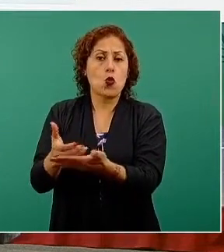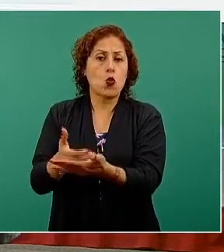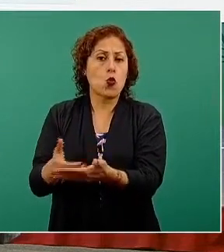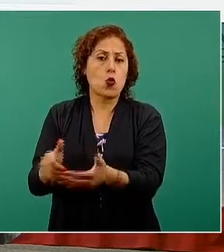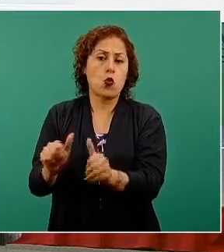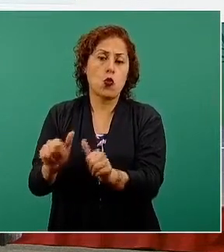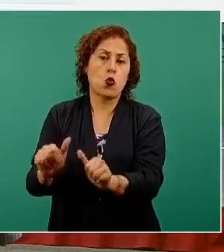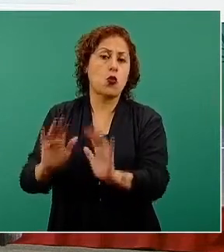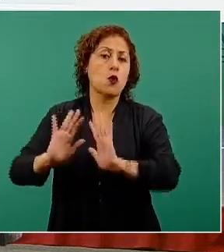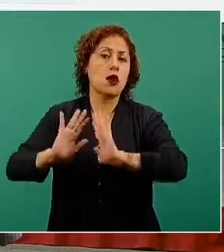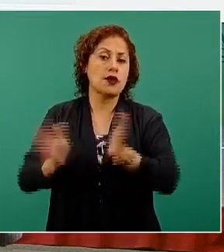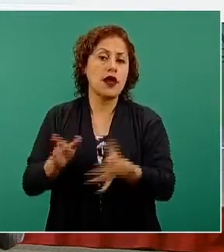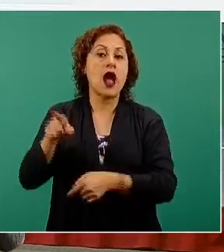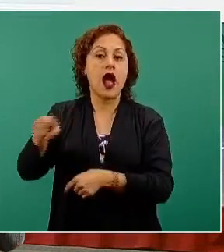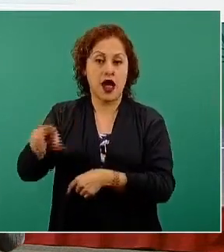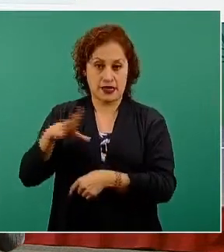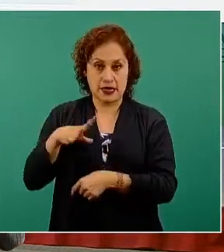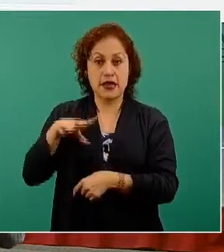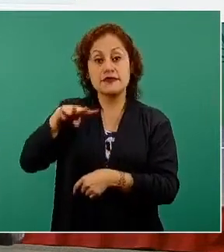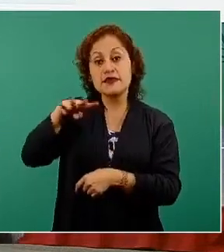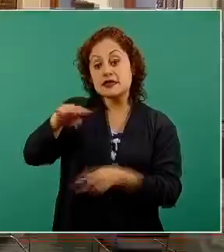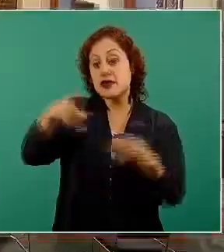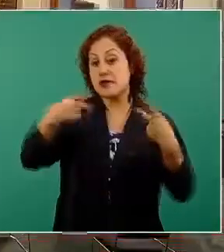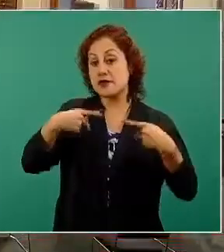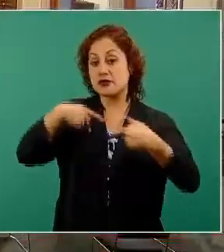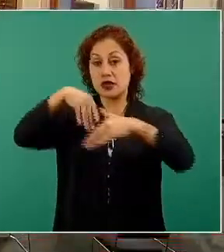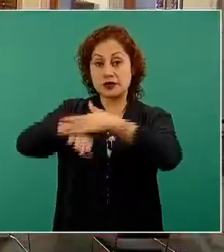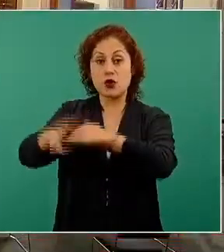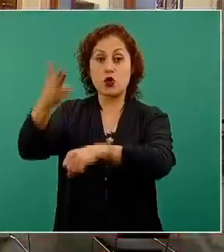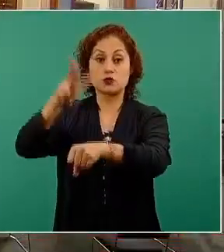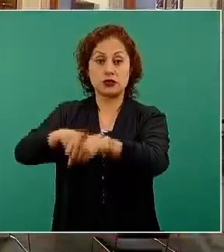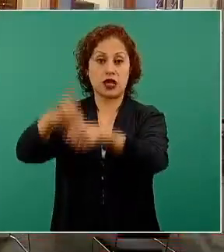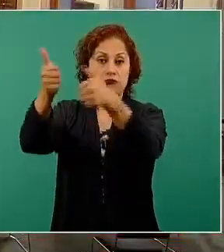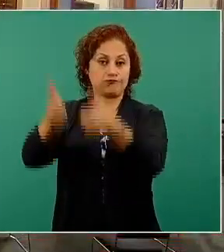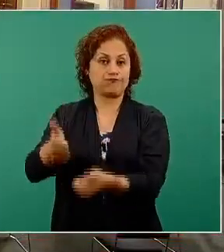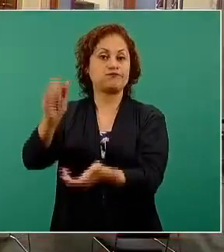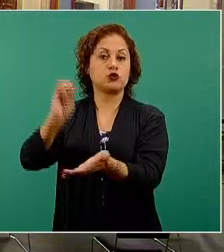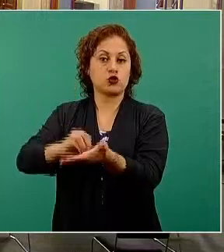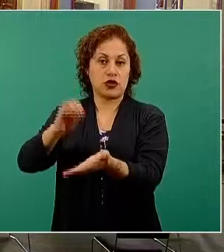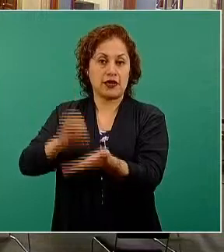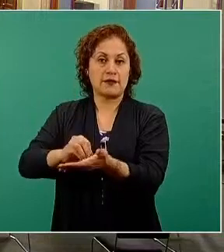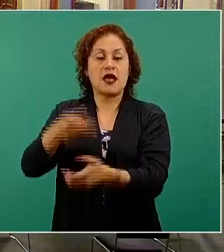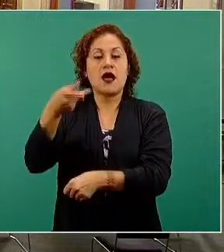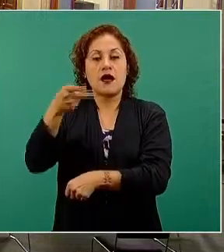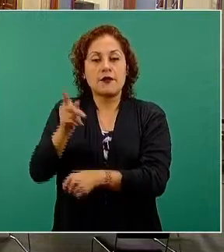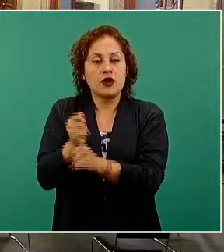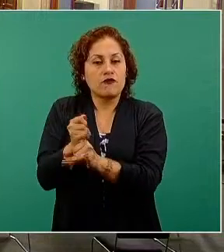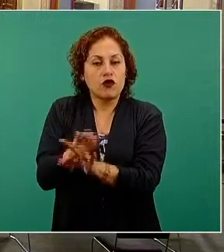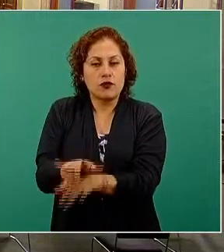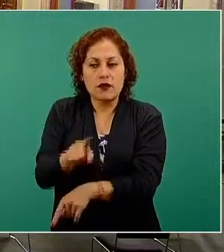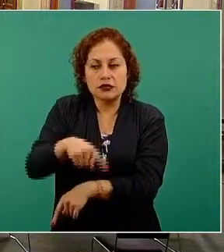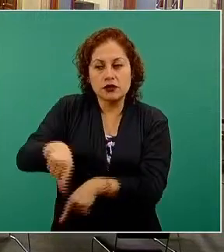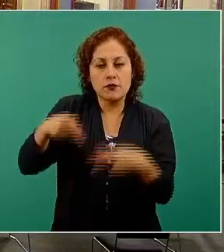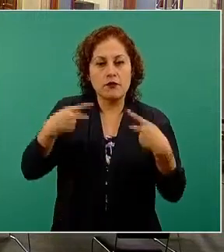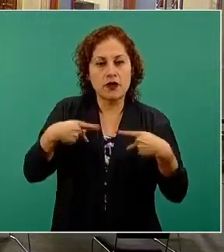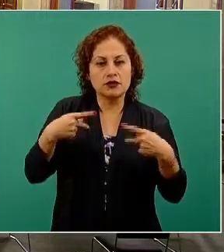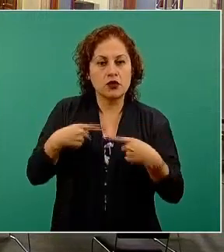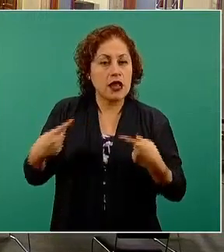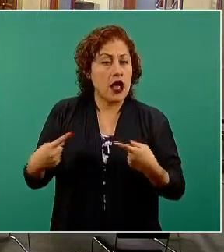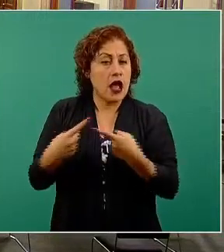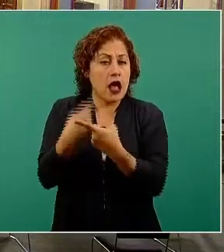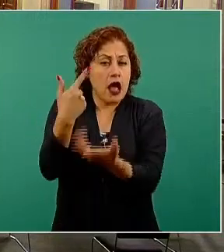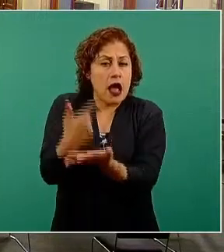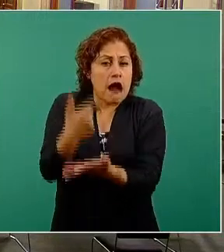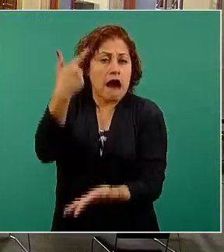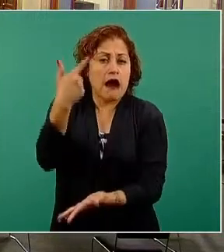Hay 19 hospitalizados y realmente la proporción de SAVIs graves es muy, muy baja, está por debajo